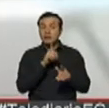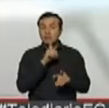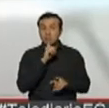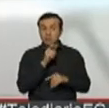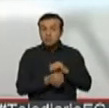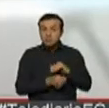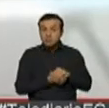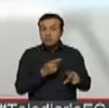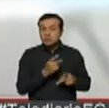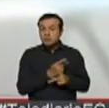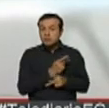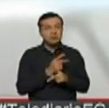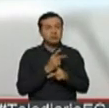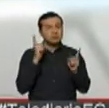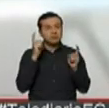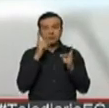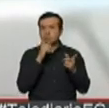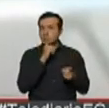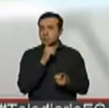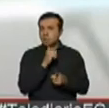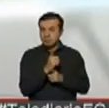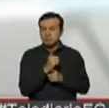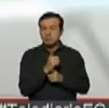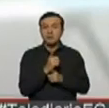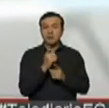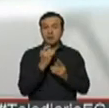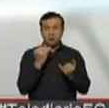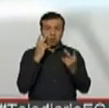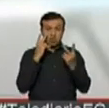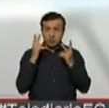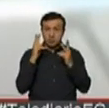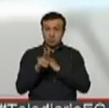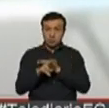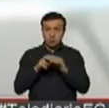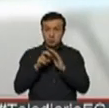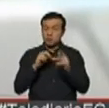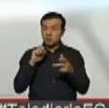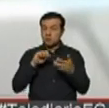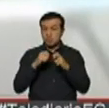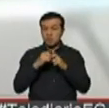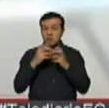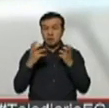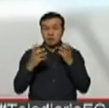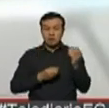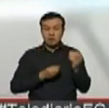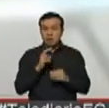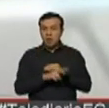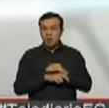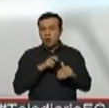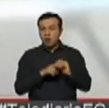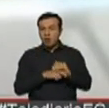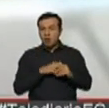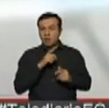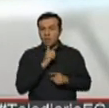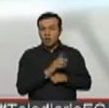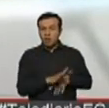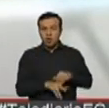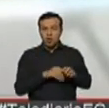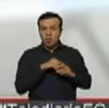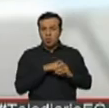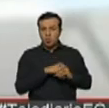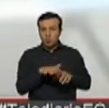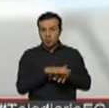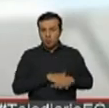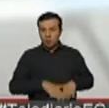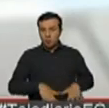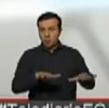de crimen organizado. Y detrás de eso, lo que nosotros vemos es que la minería ilegal lo que trata es de extraer ilícitamente estos recursos que se encuentran